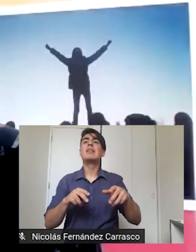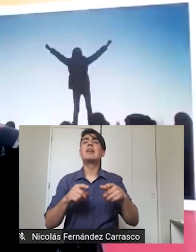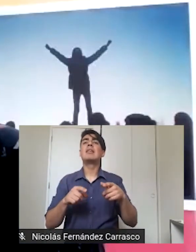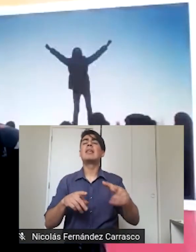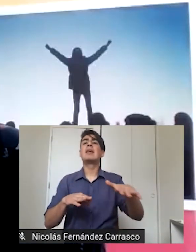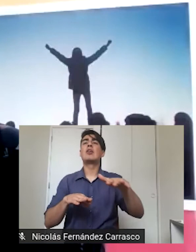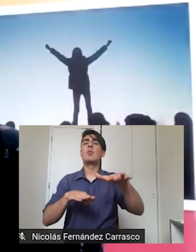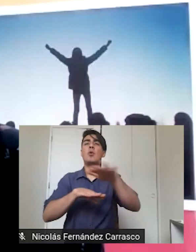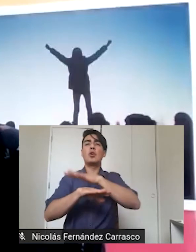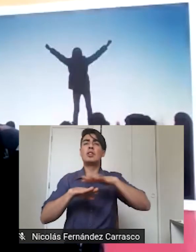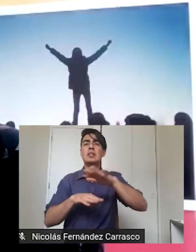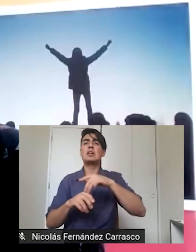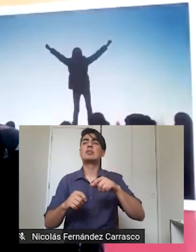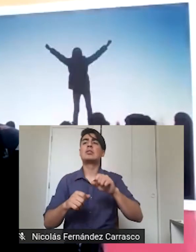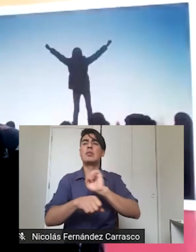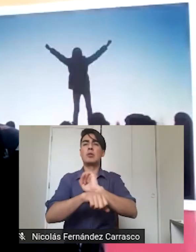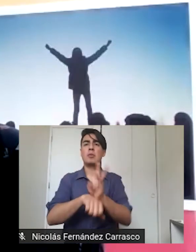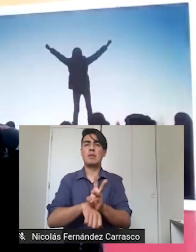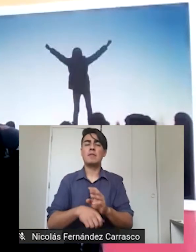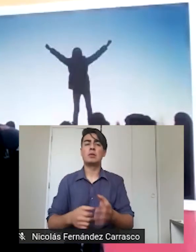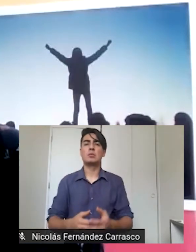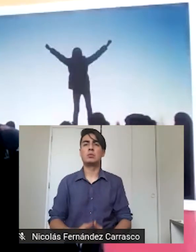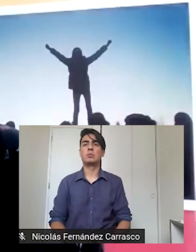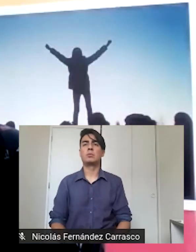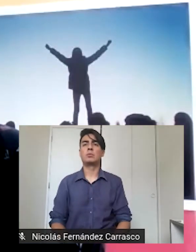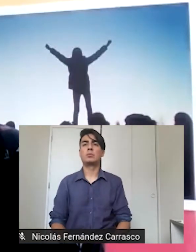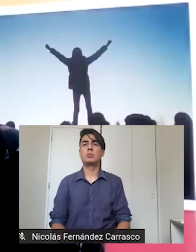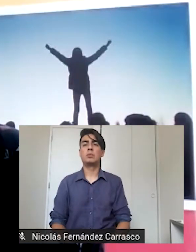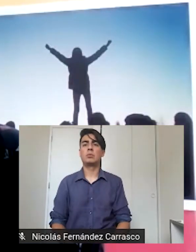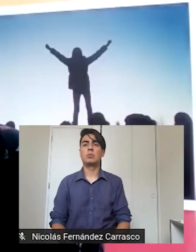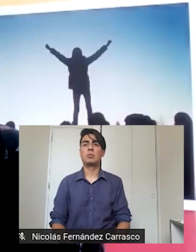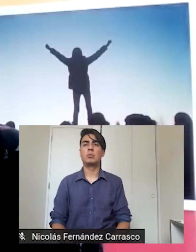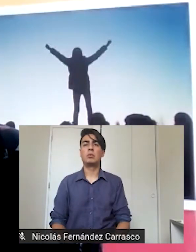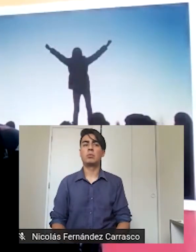el diálogo plenario funciona bien.